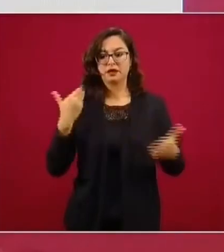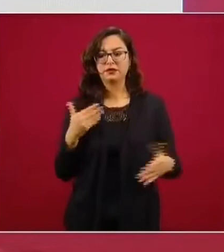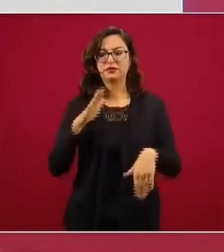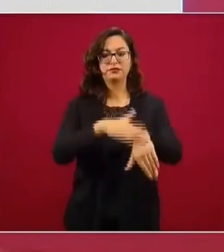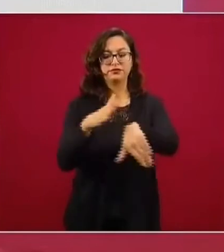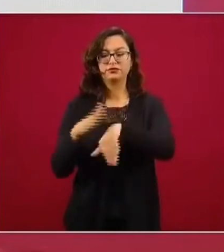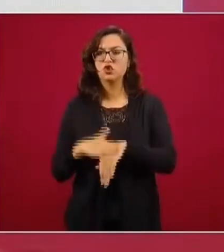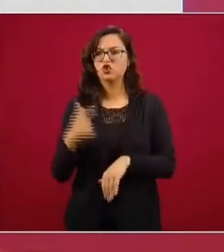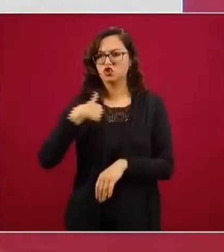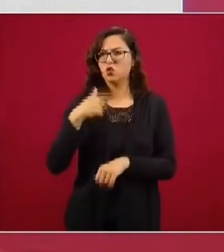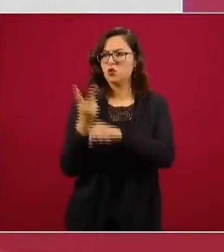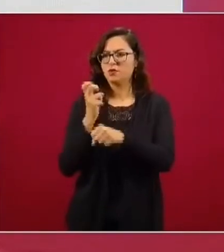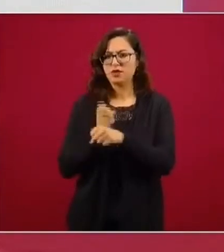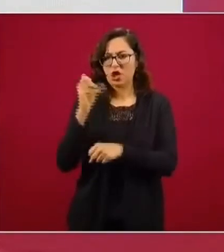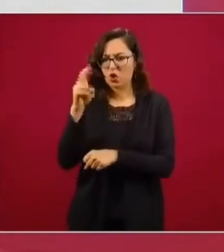licitaciones importantes en México.